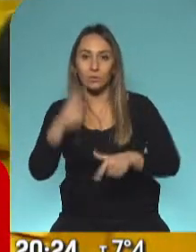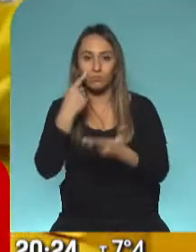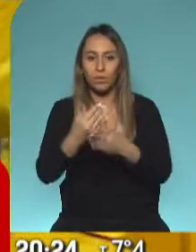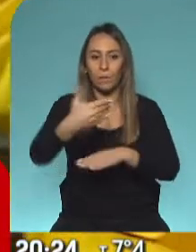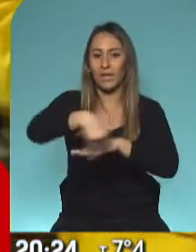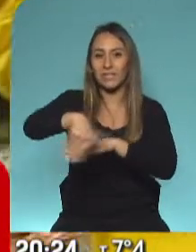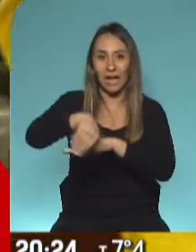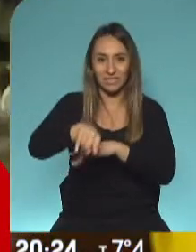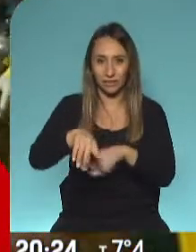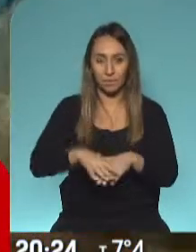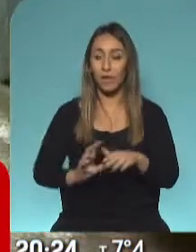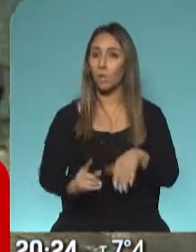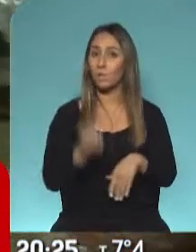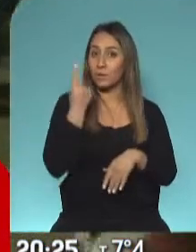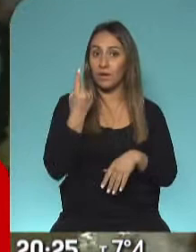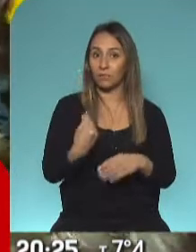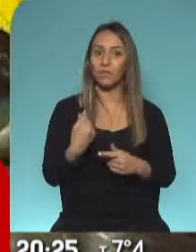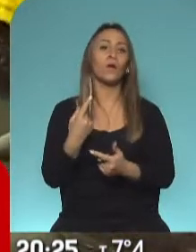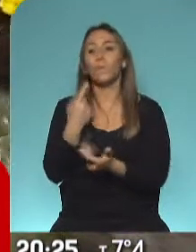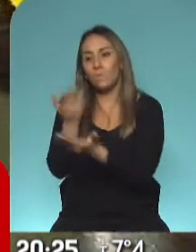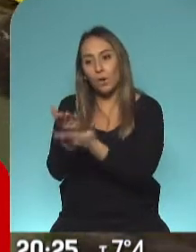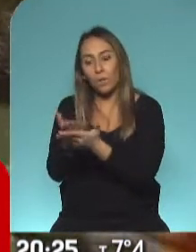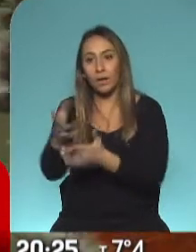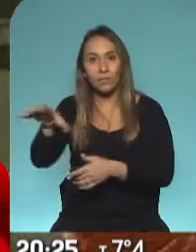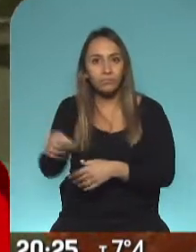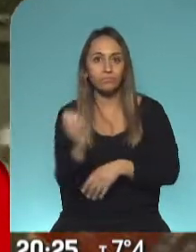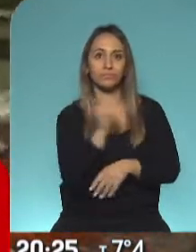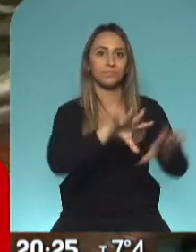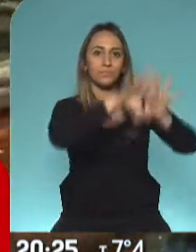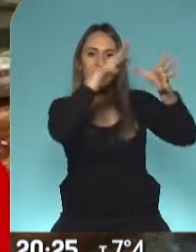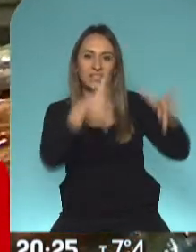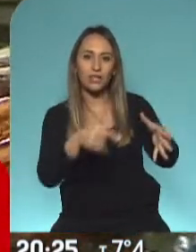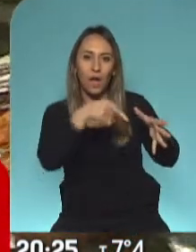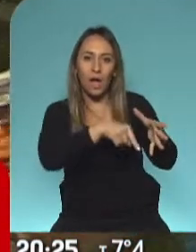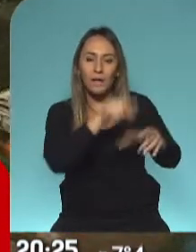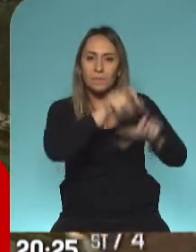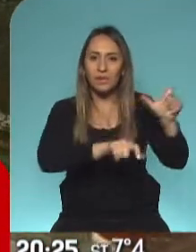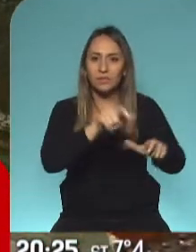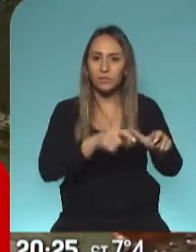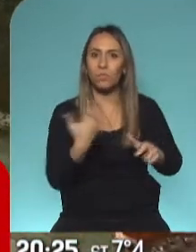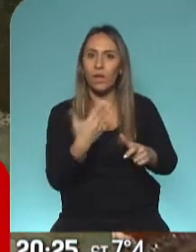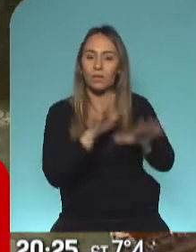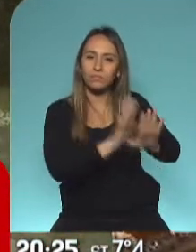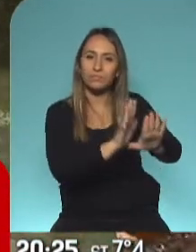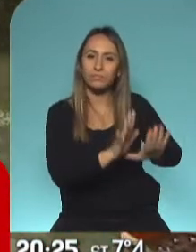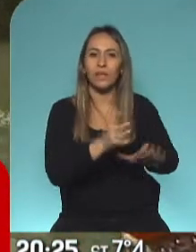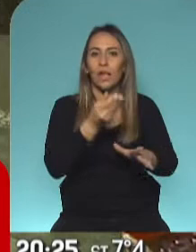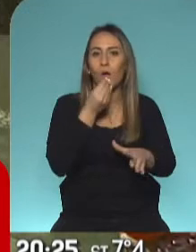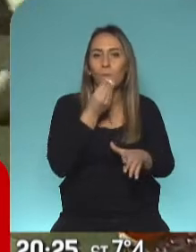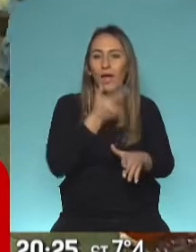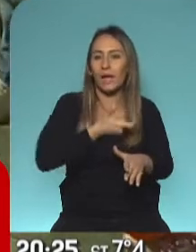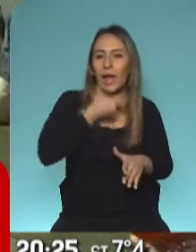primero que se hace es proponerles ir a uno de los centros inclusión de la ciudad donde pueden recibir una comida caliente donde